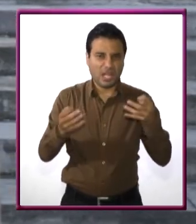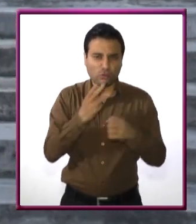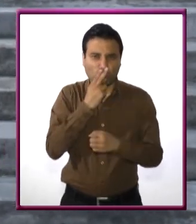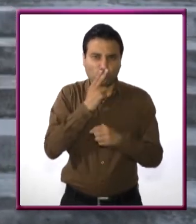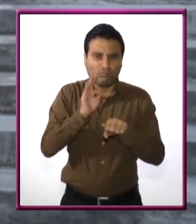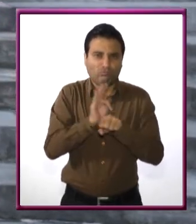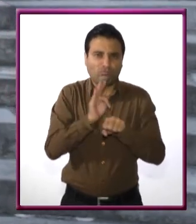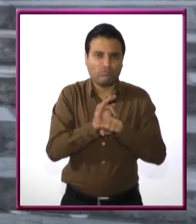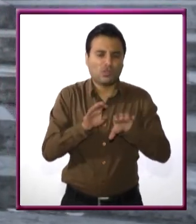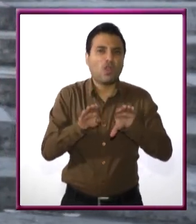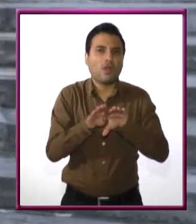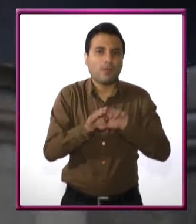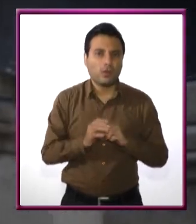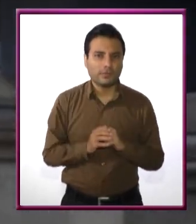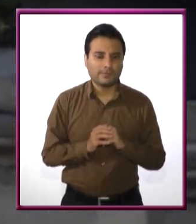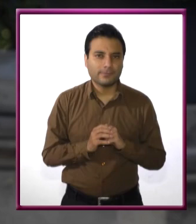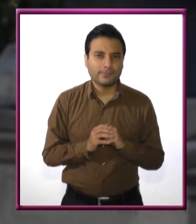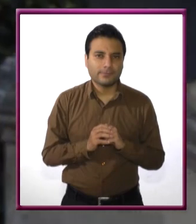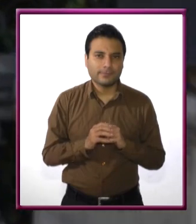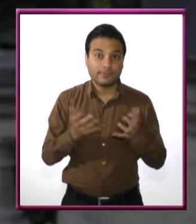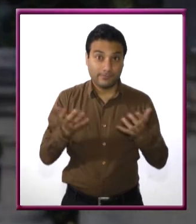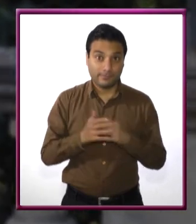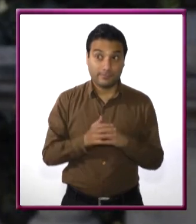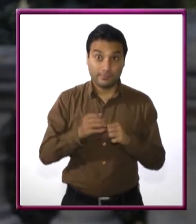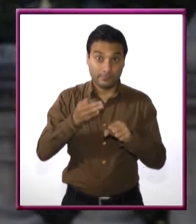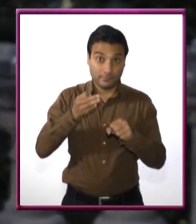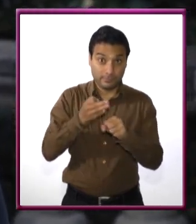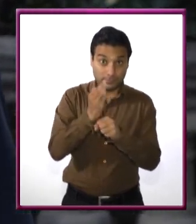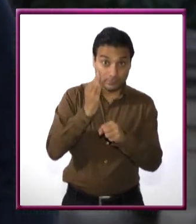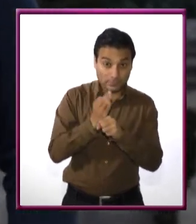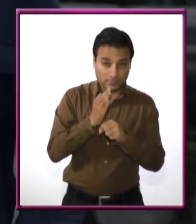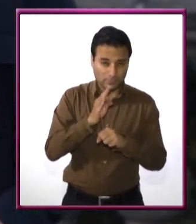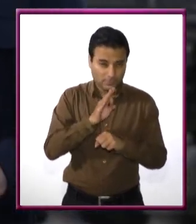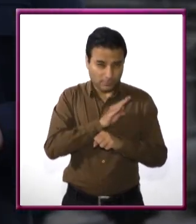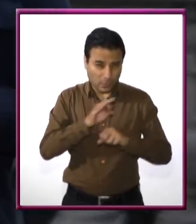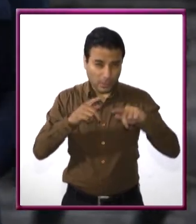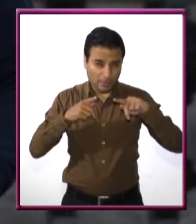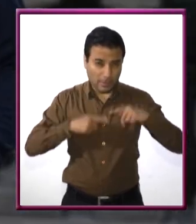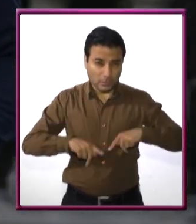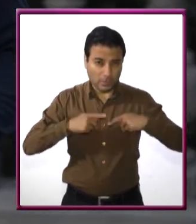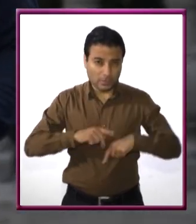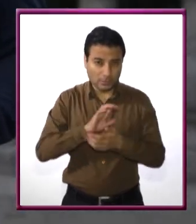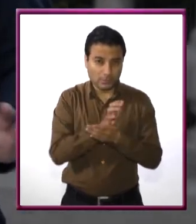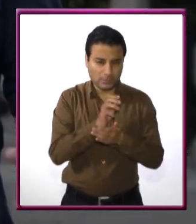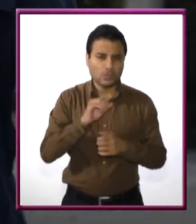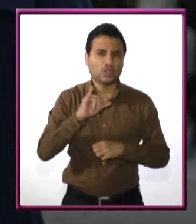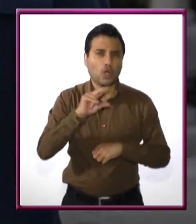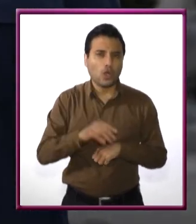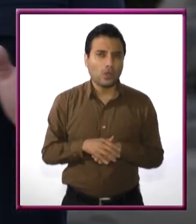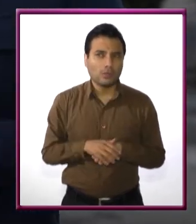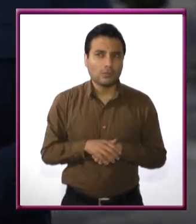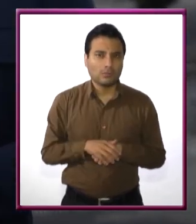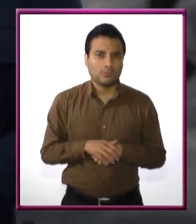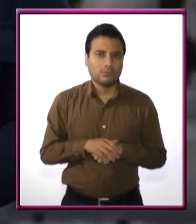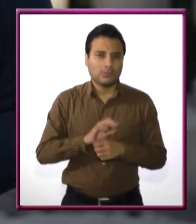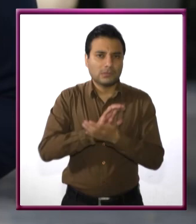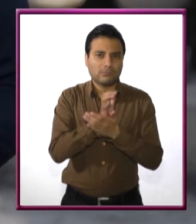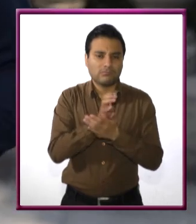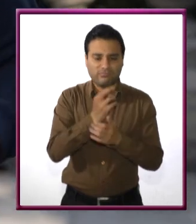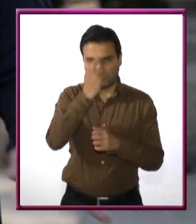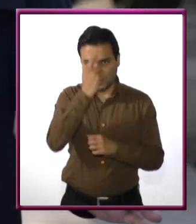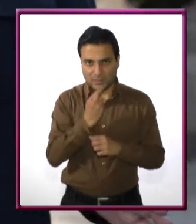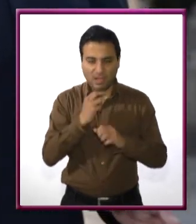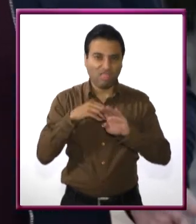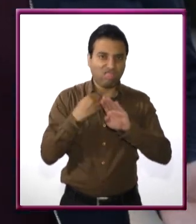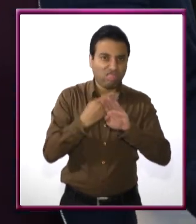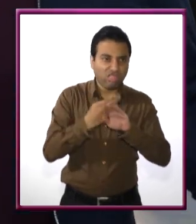por la tierra y la libertad. ¿El humor puede ser excluyente? Lo analizaremos y veremos argumentos para evitar la discriminación,